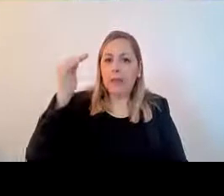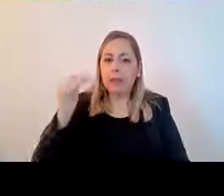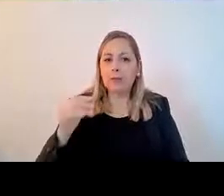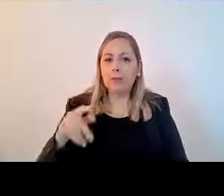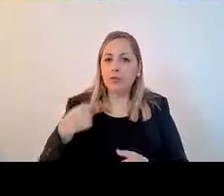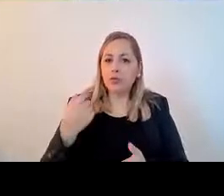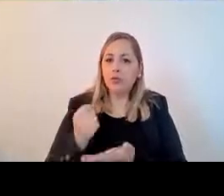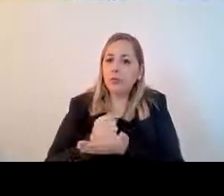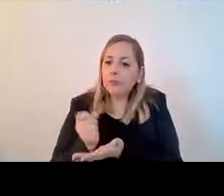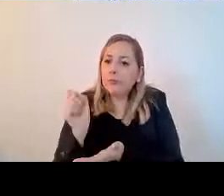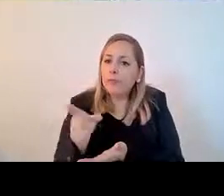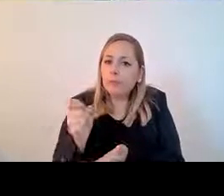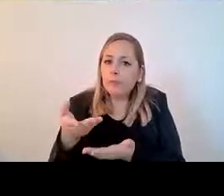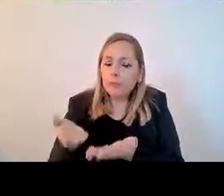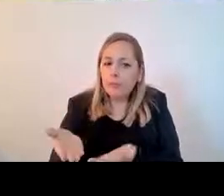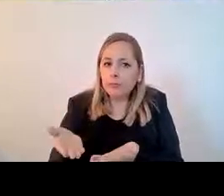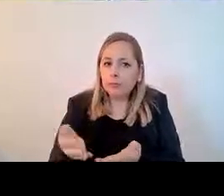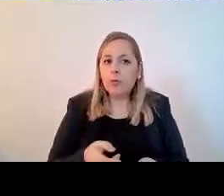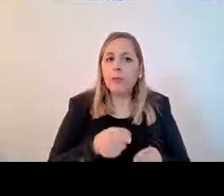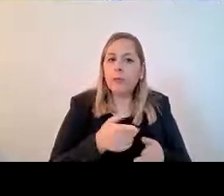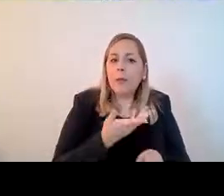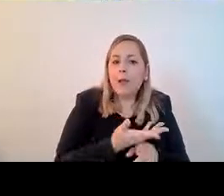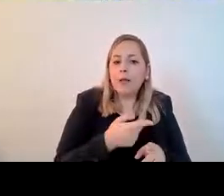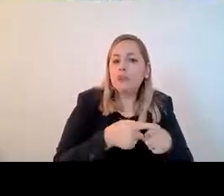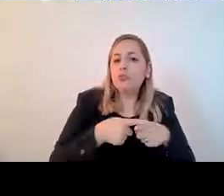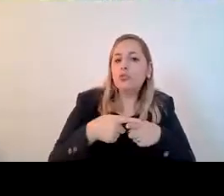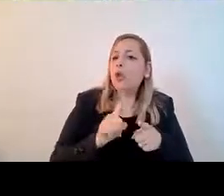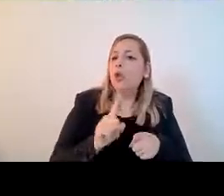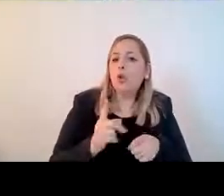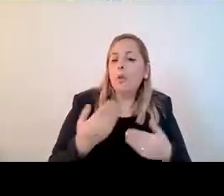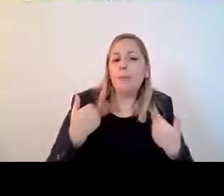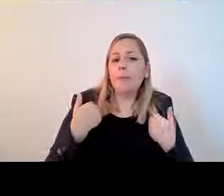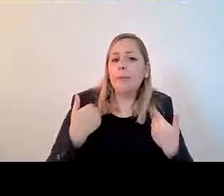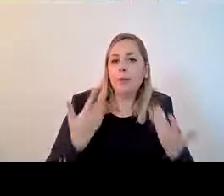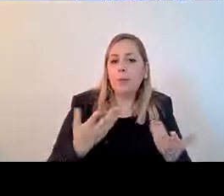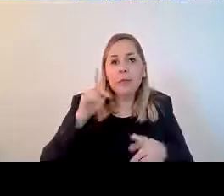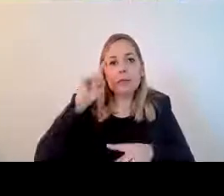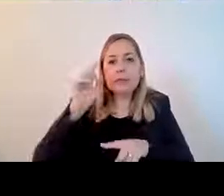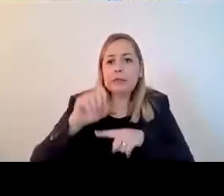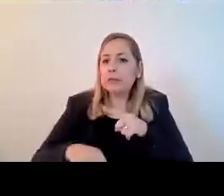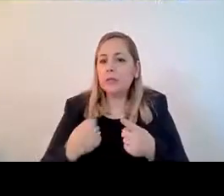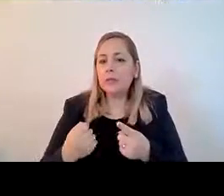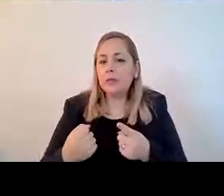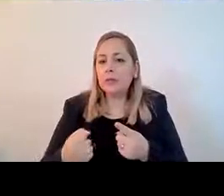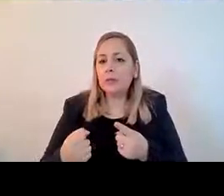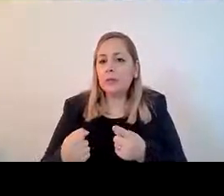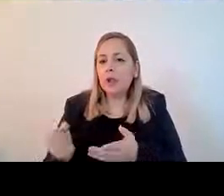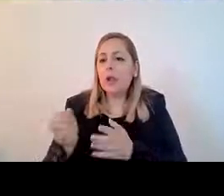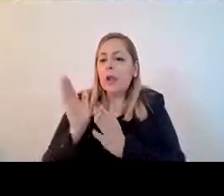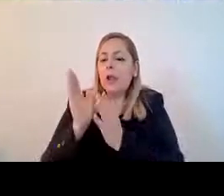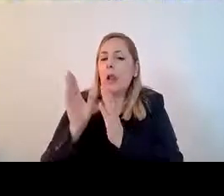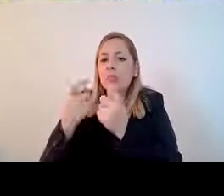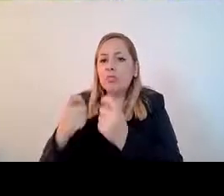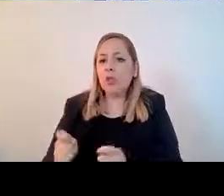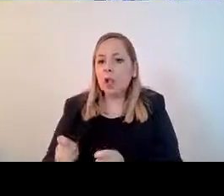sea, existiría como sociedad, no estaríamos preparados para aceptar el diagnóstico de déficit atencional cuando